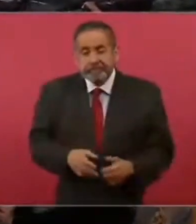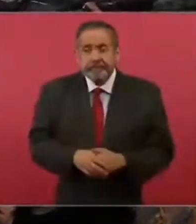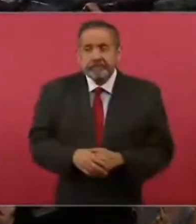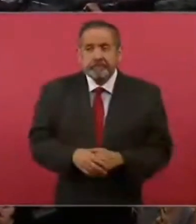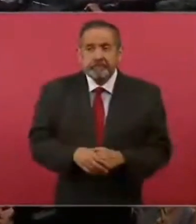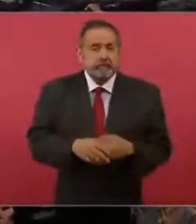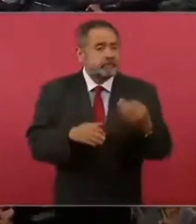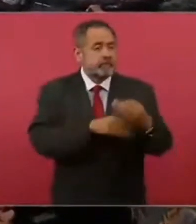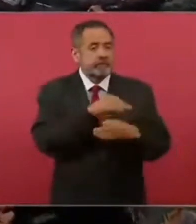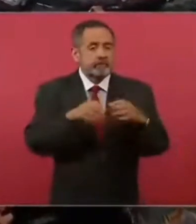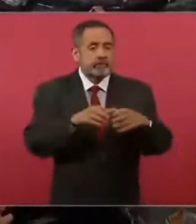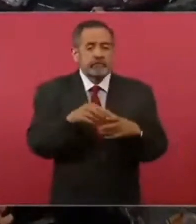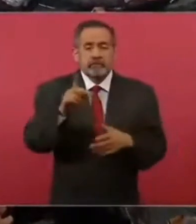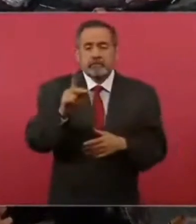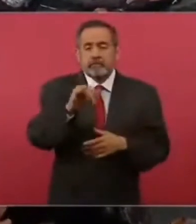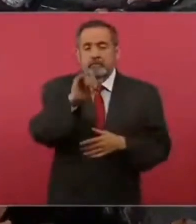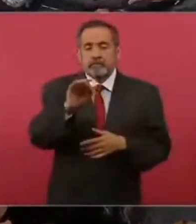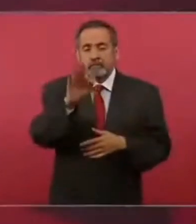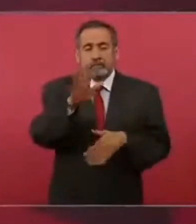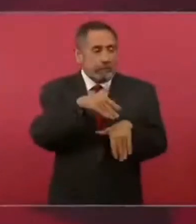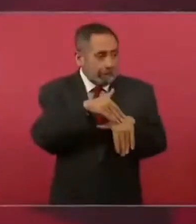todo el poder judicial